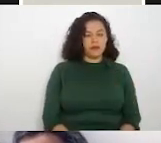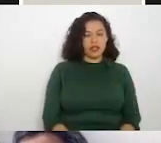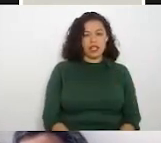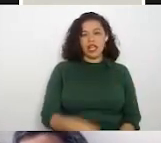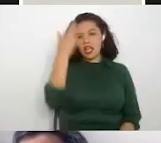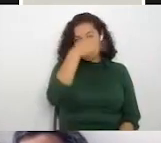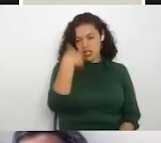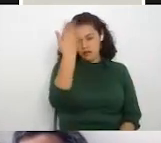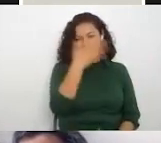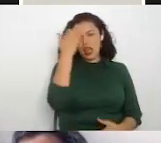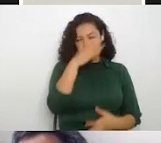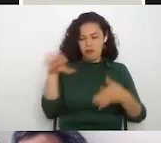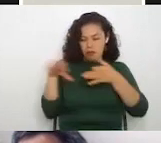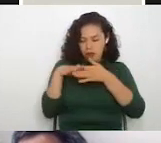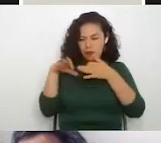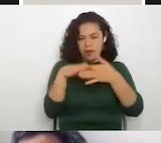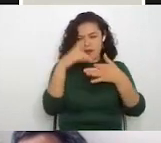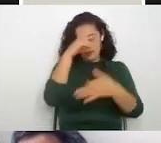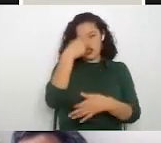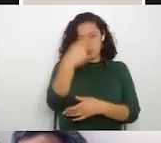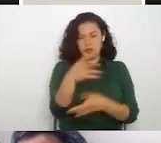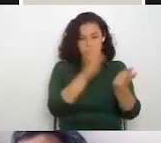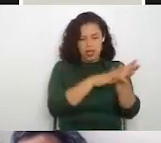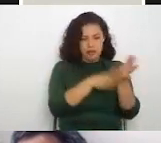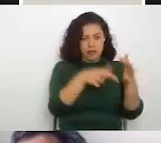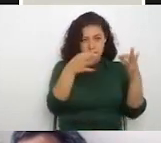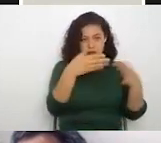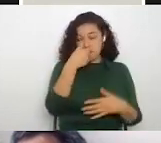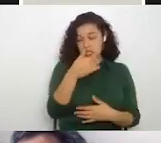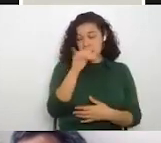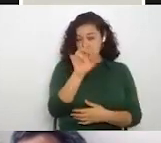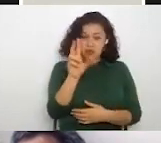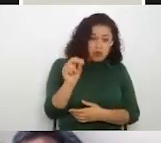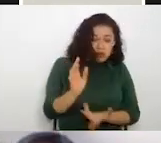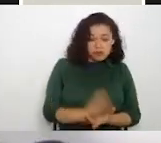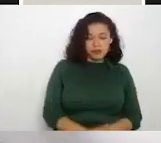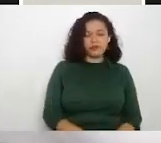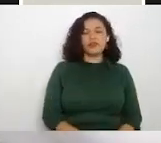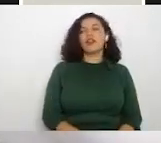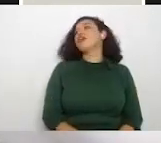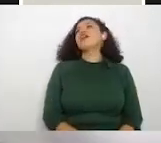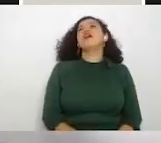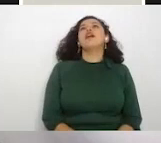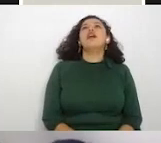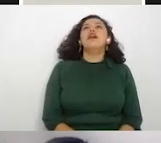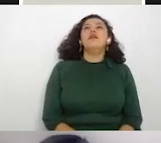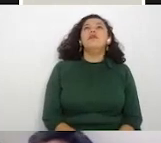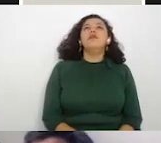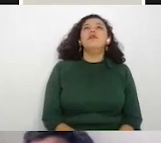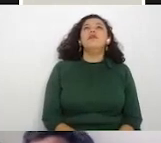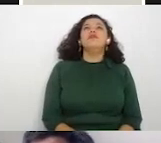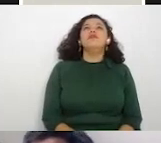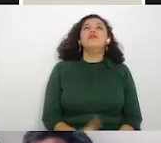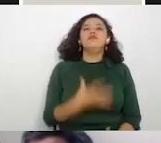periódicas sobre la pertinencia de los documentos. Pues hay quien establece una